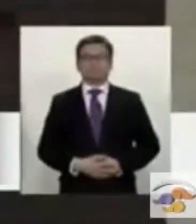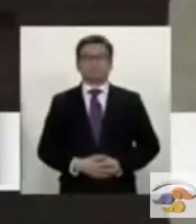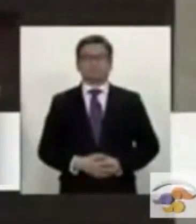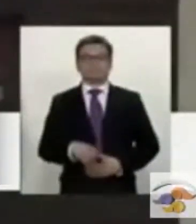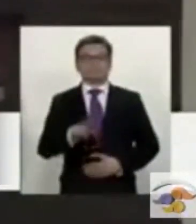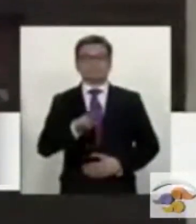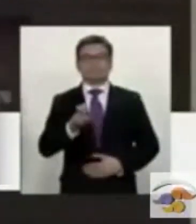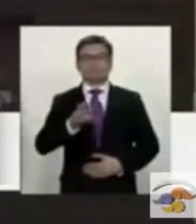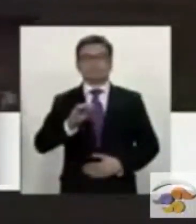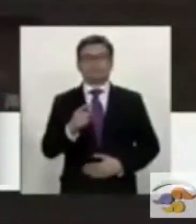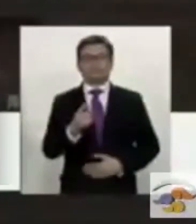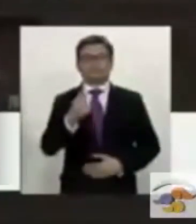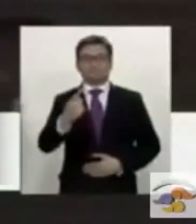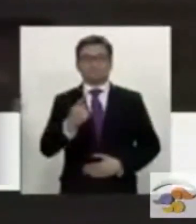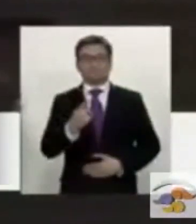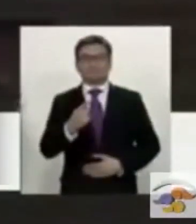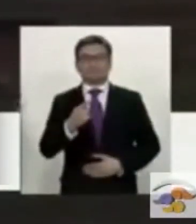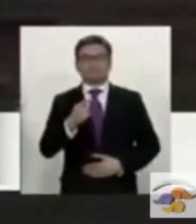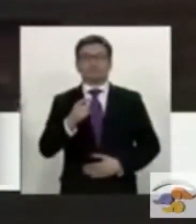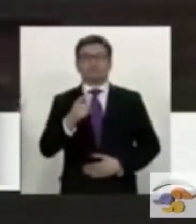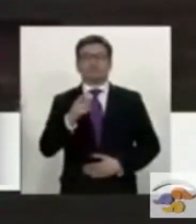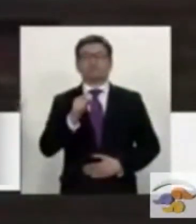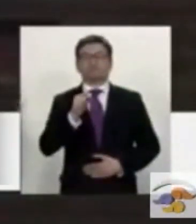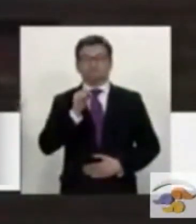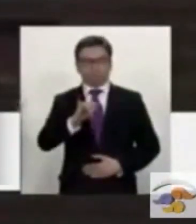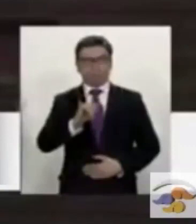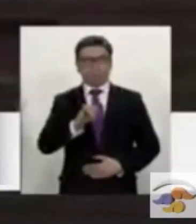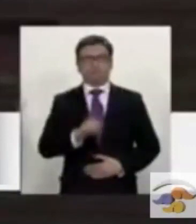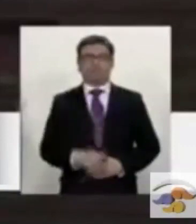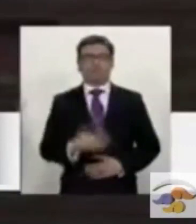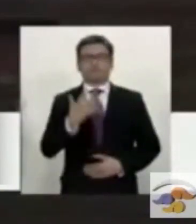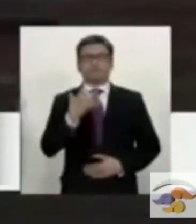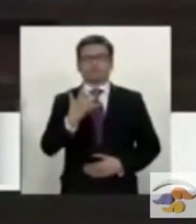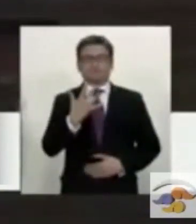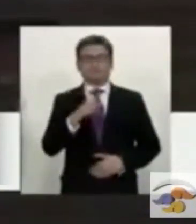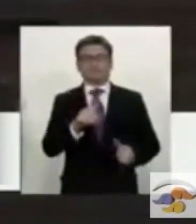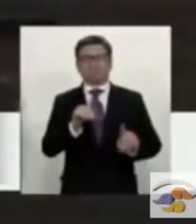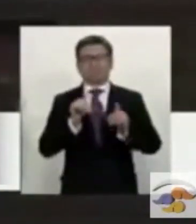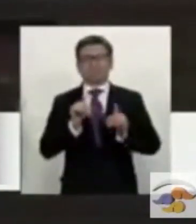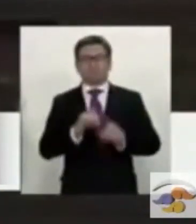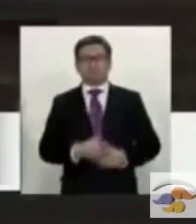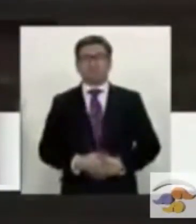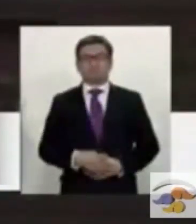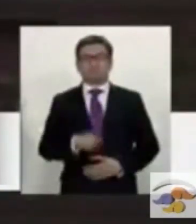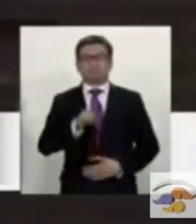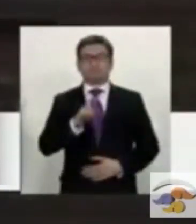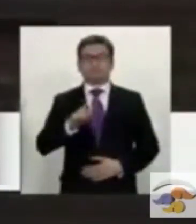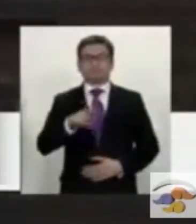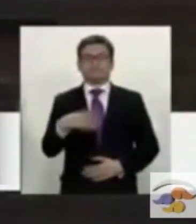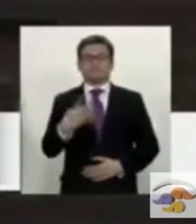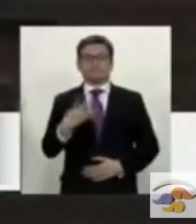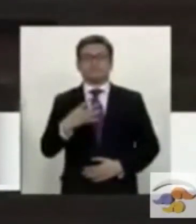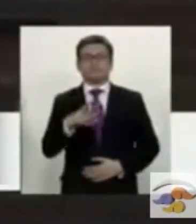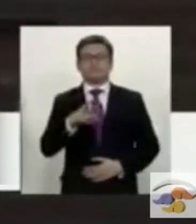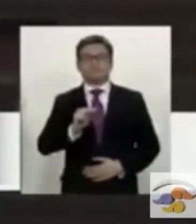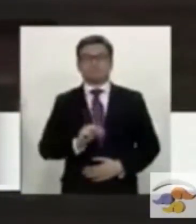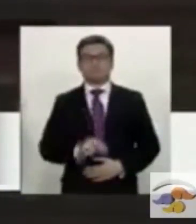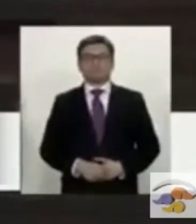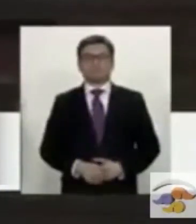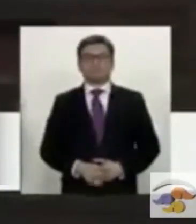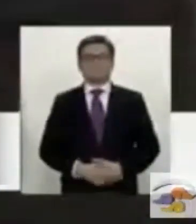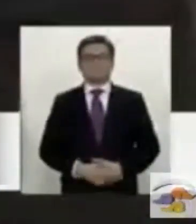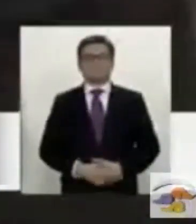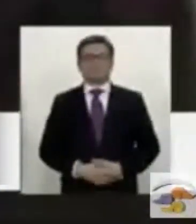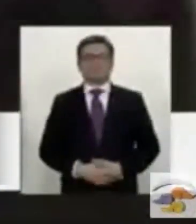parlamentarios presentaron inconformidades sobre la redacción pese a que todos coincidieron en que los recursos obtenidos con esta ley sean